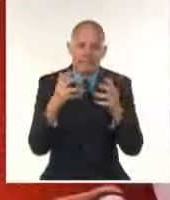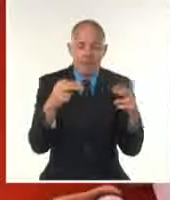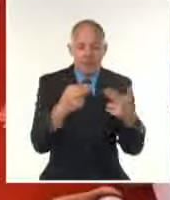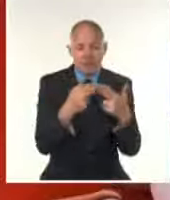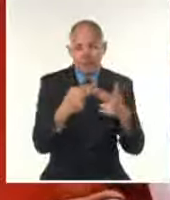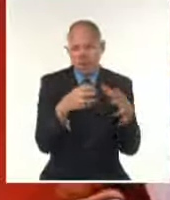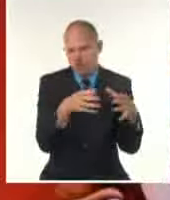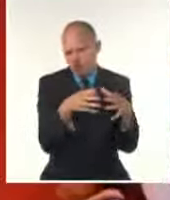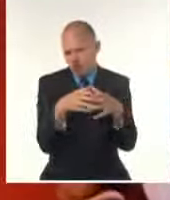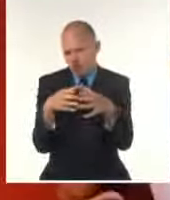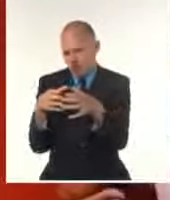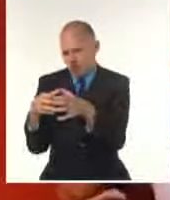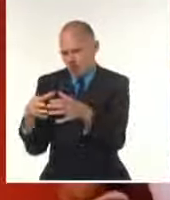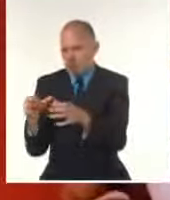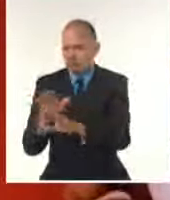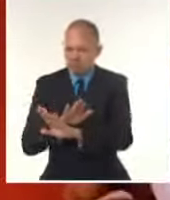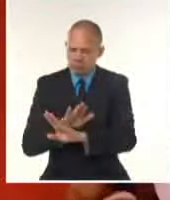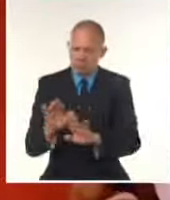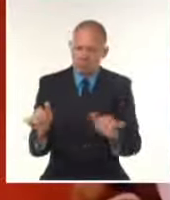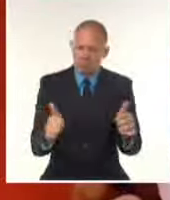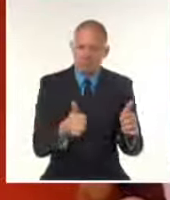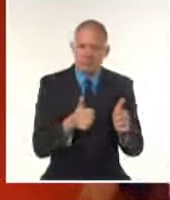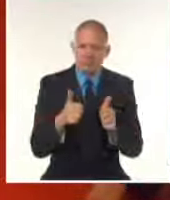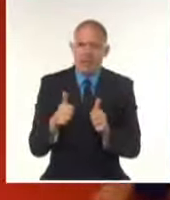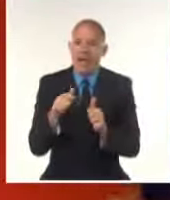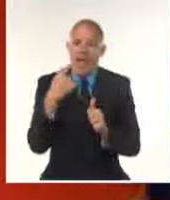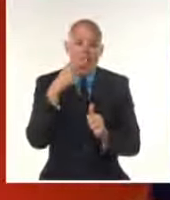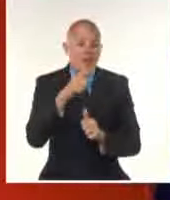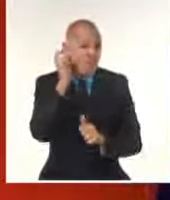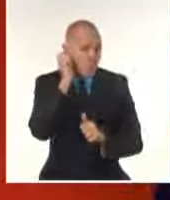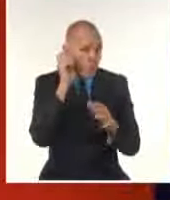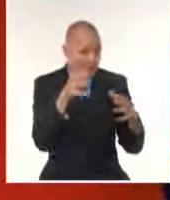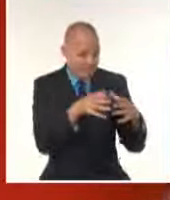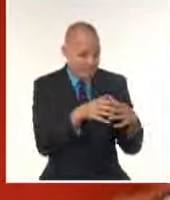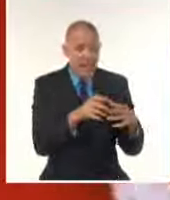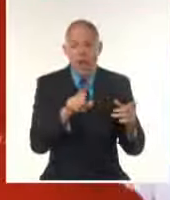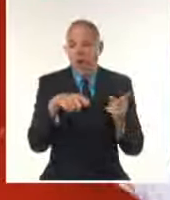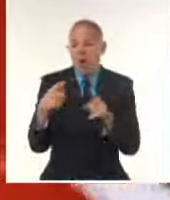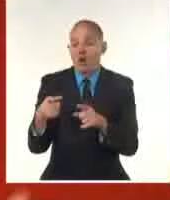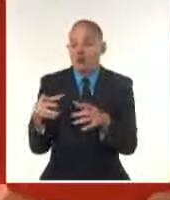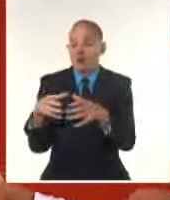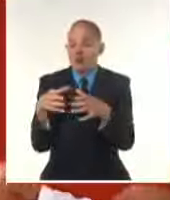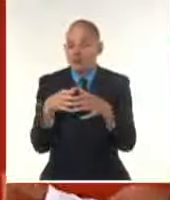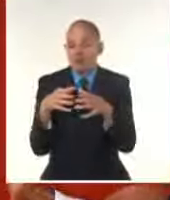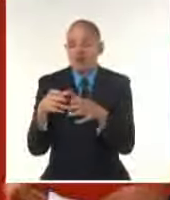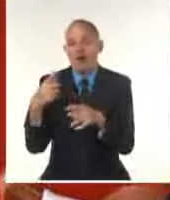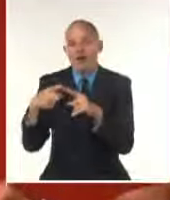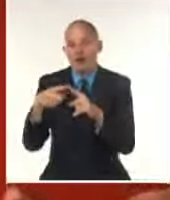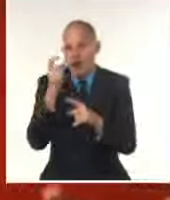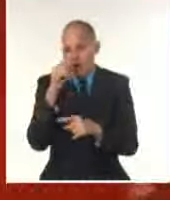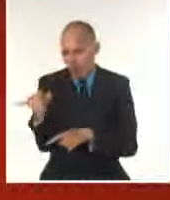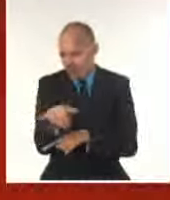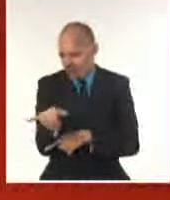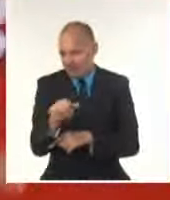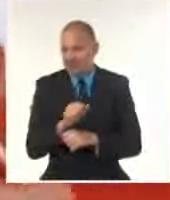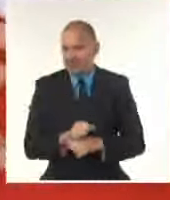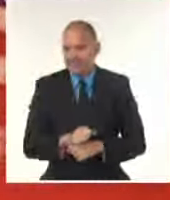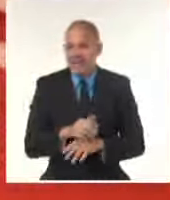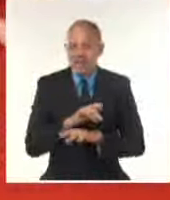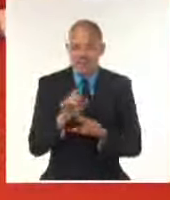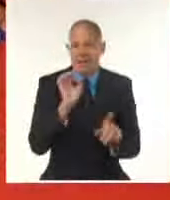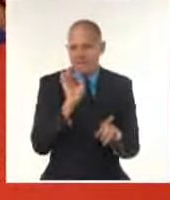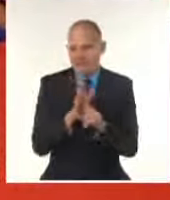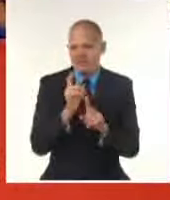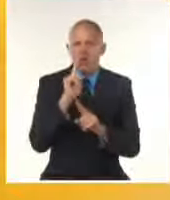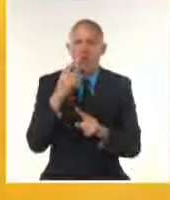52, 57 y 63 kilogramos en el femenino, así como 60, 66 y 73 en el masculino, efectuaron el pesaje